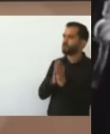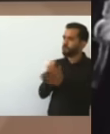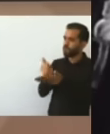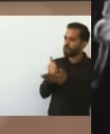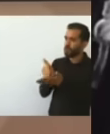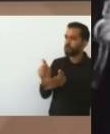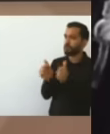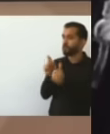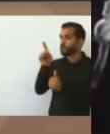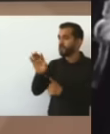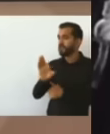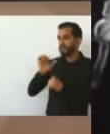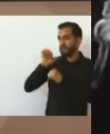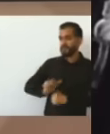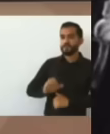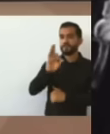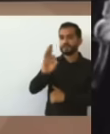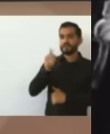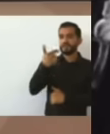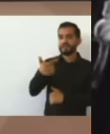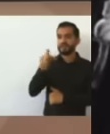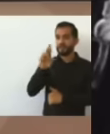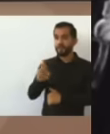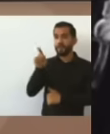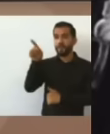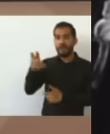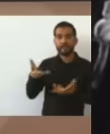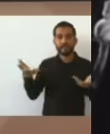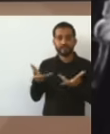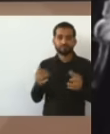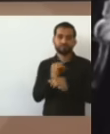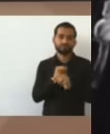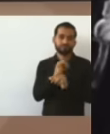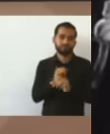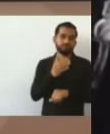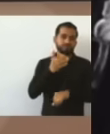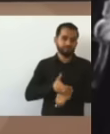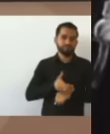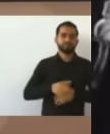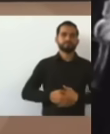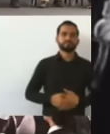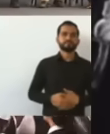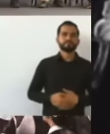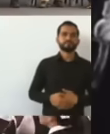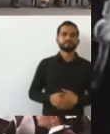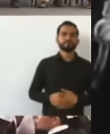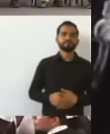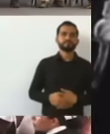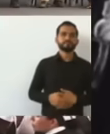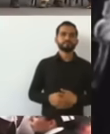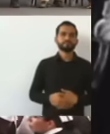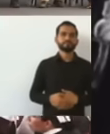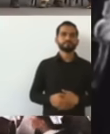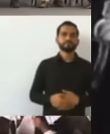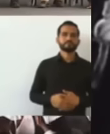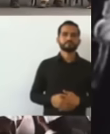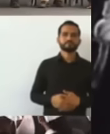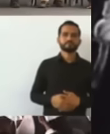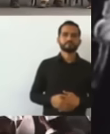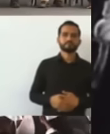fiscal general para que se atraiga por la Federación este tema. Con ello,